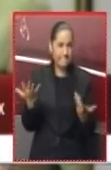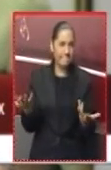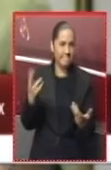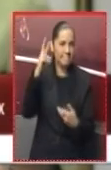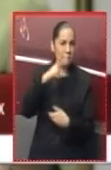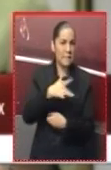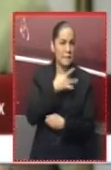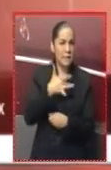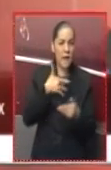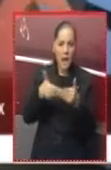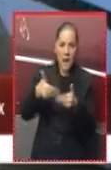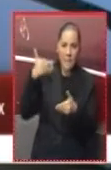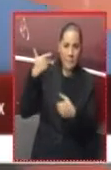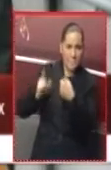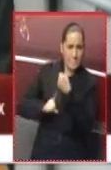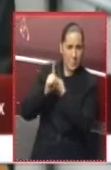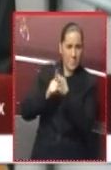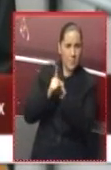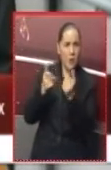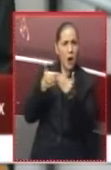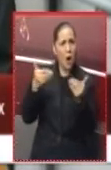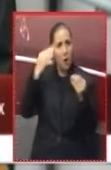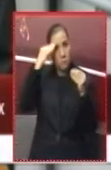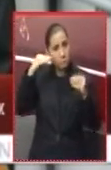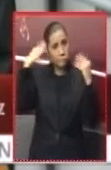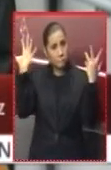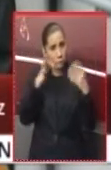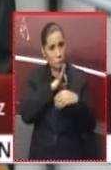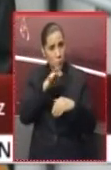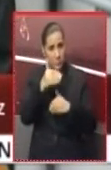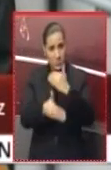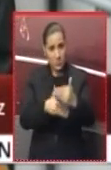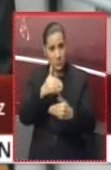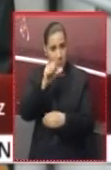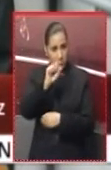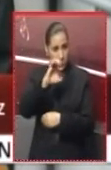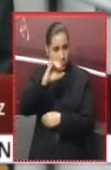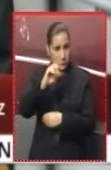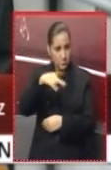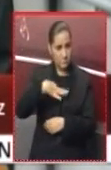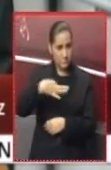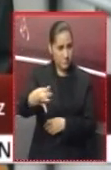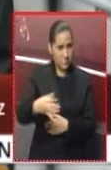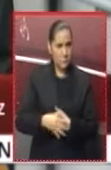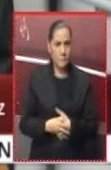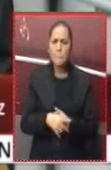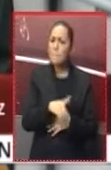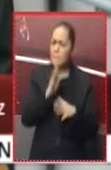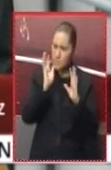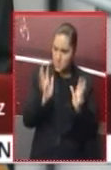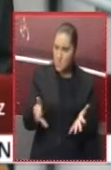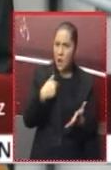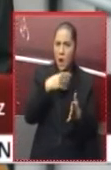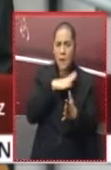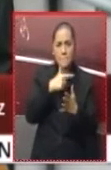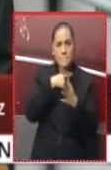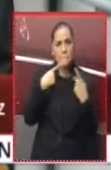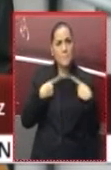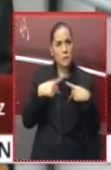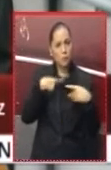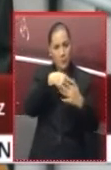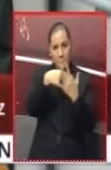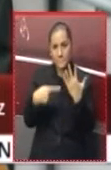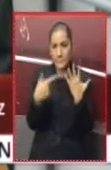a estos cargos. Se ejercitó acción penal en contra de 7 elementos de la Policía Ministerial por el delito